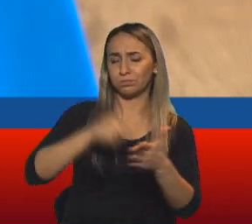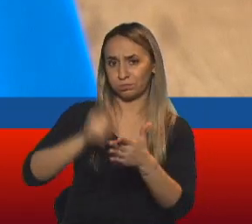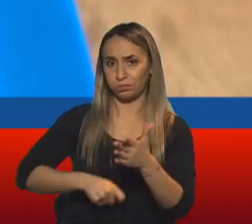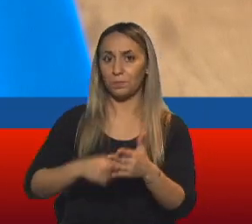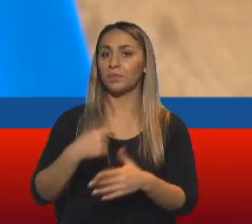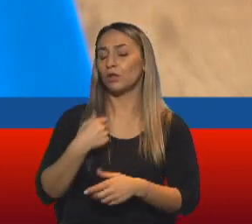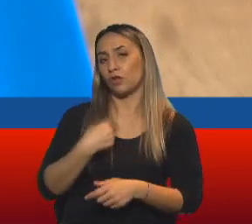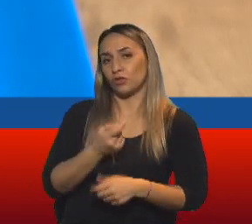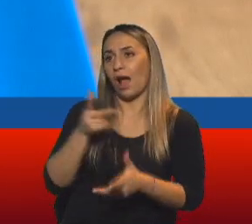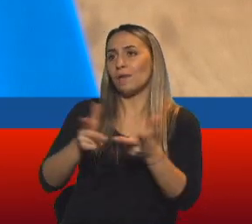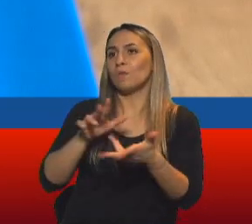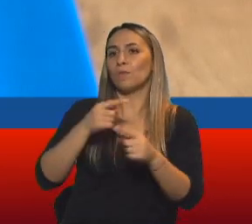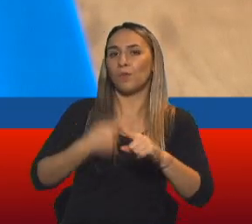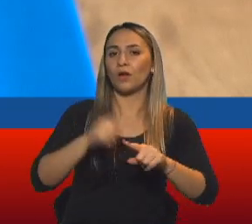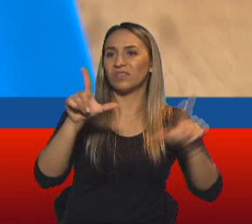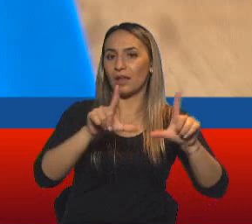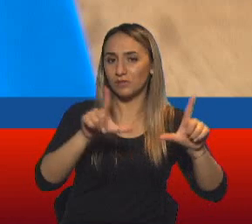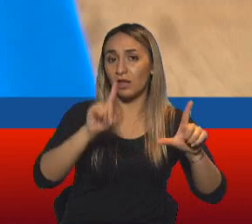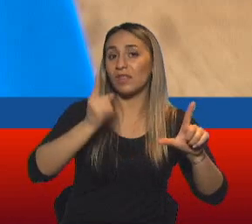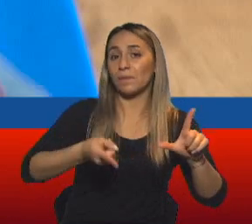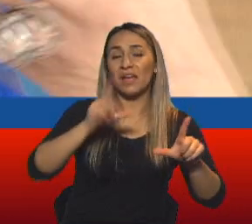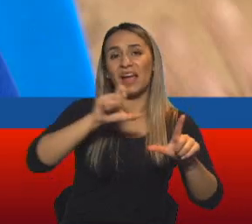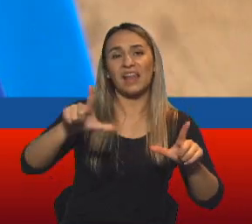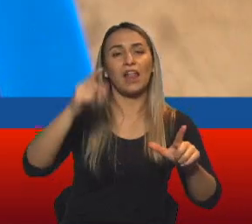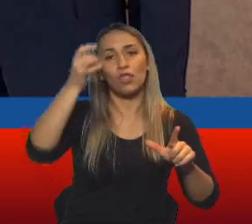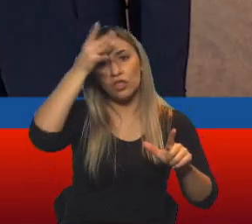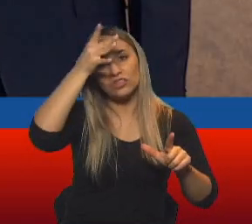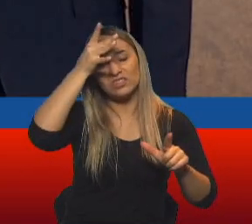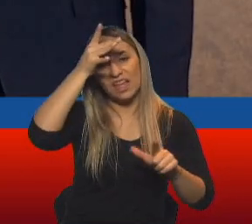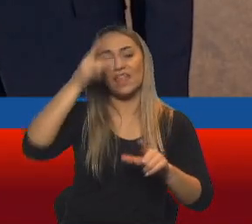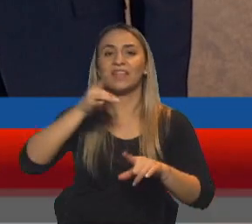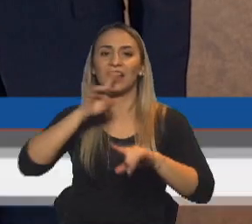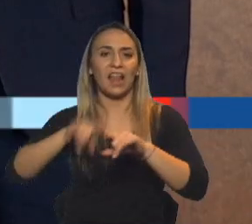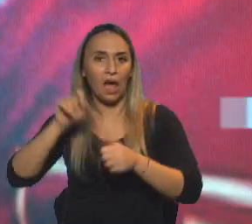nuestra televisión, estamos hablando del Canal 12 de Trenquelauquen, estamos hablando de todas las radios del país.